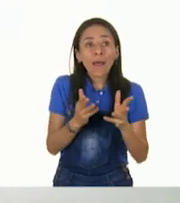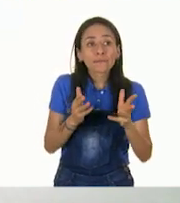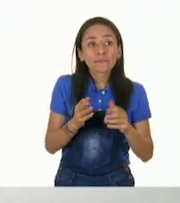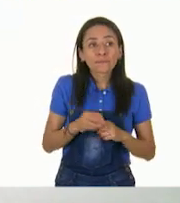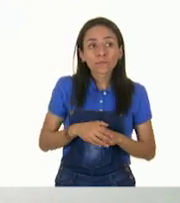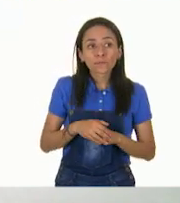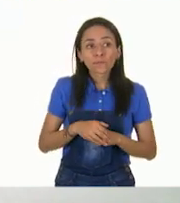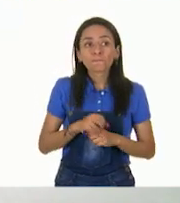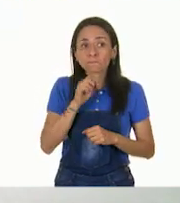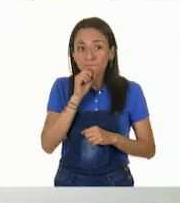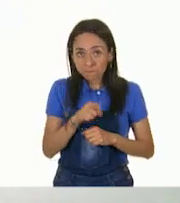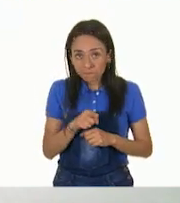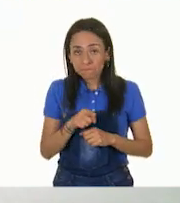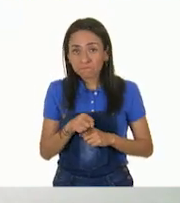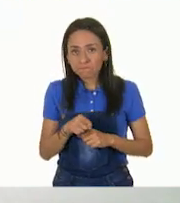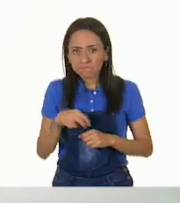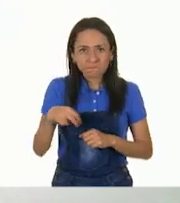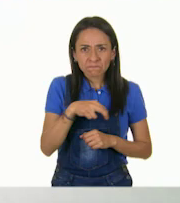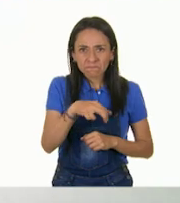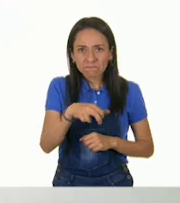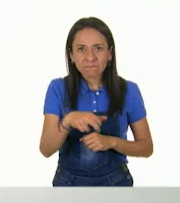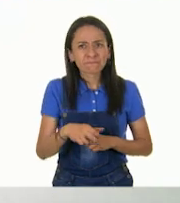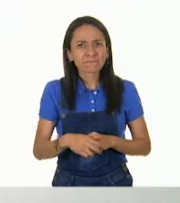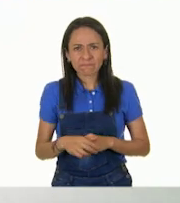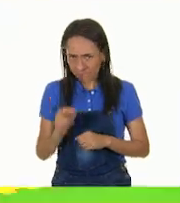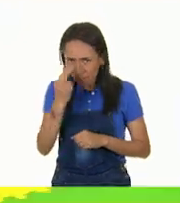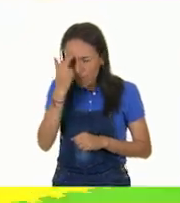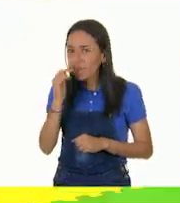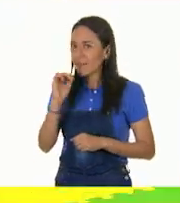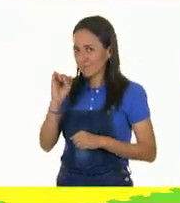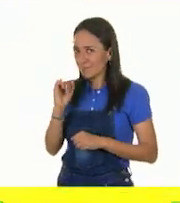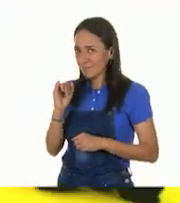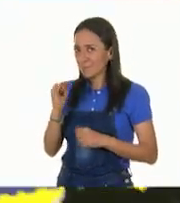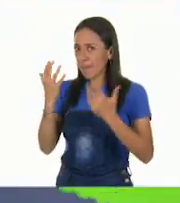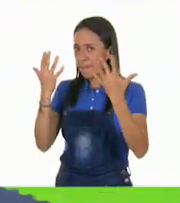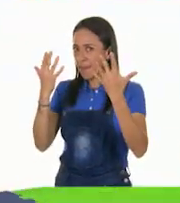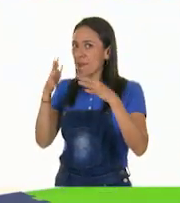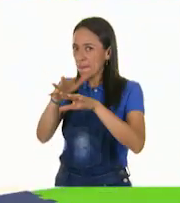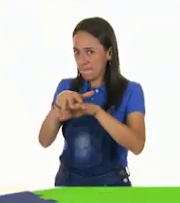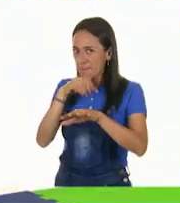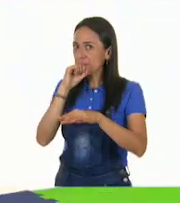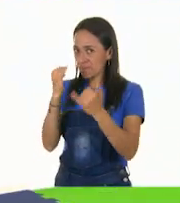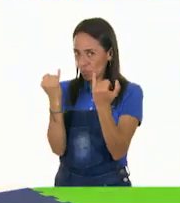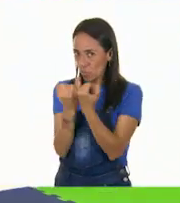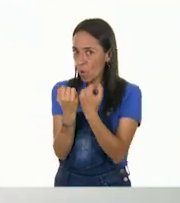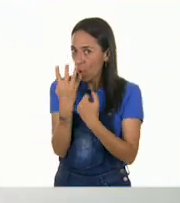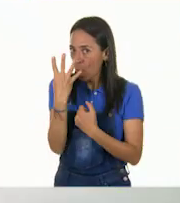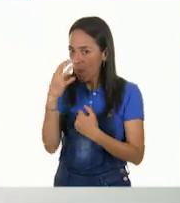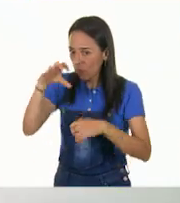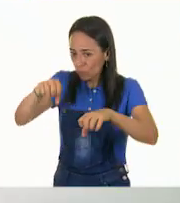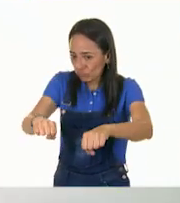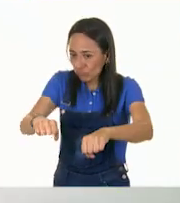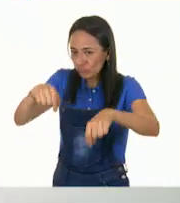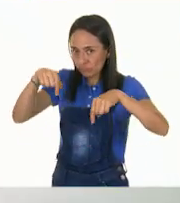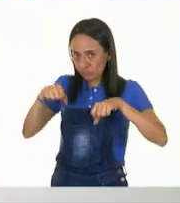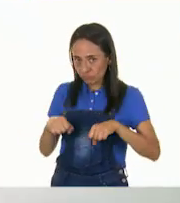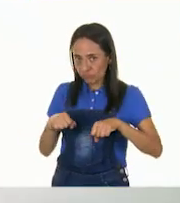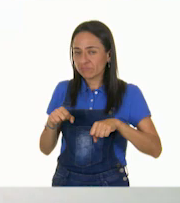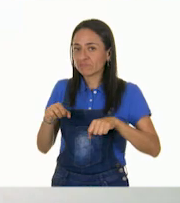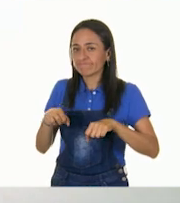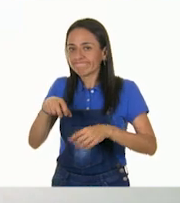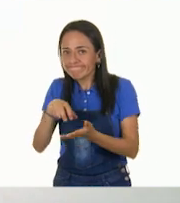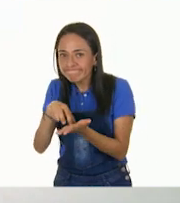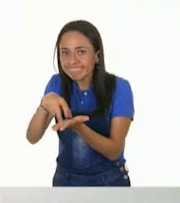en cuatro puntos bien espera espera vas a buscar cada uno de los objetos que están en el piso